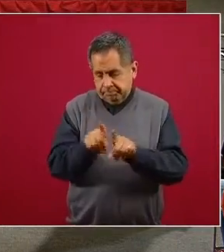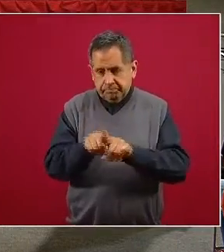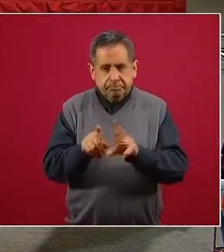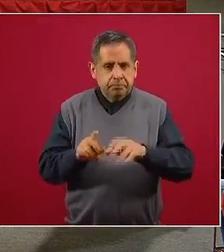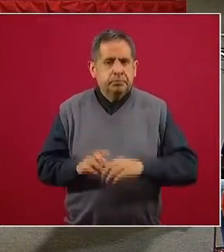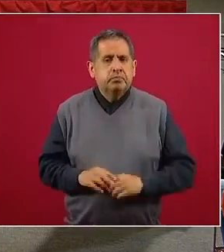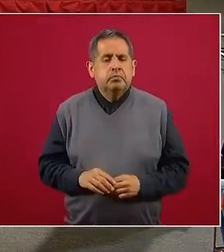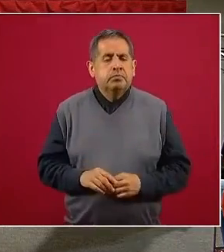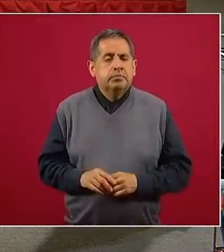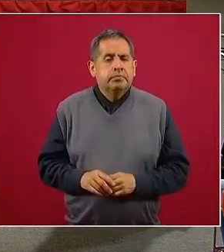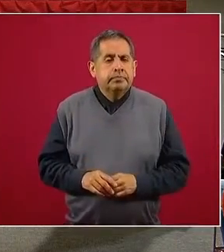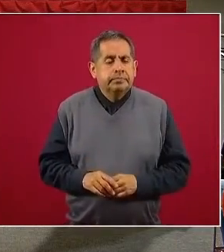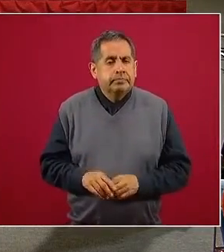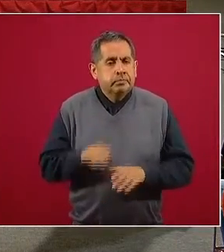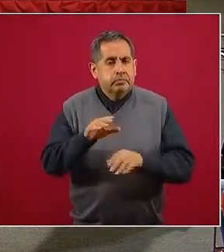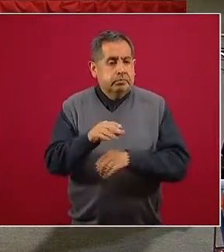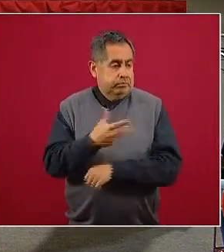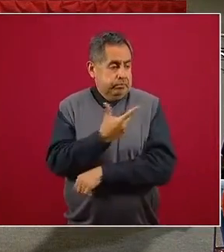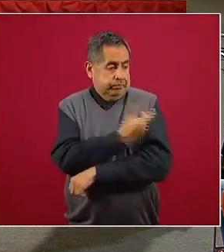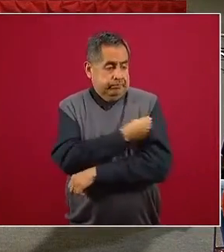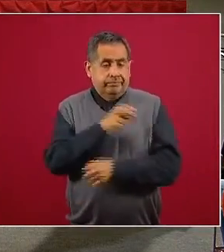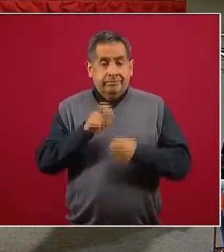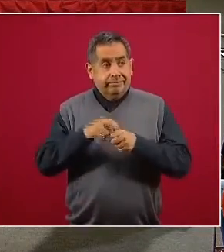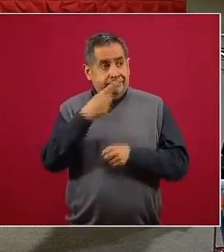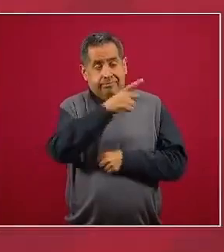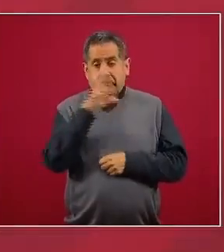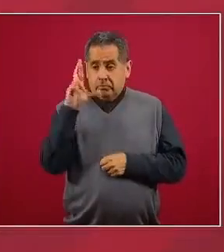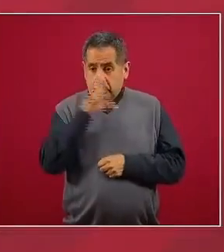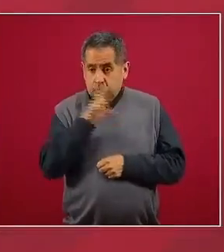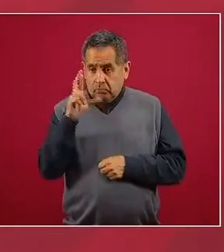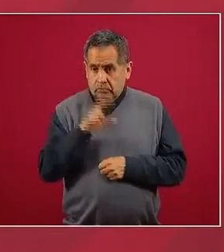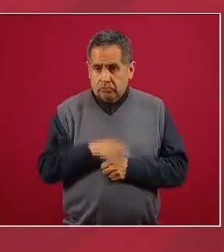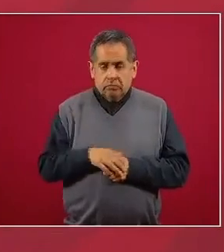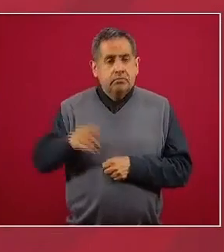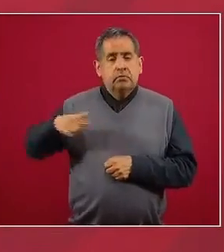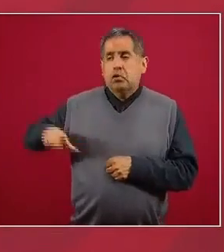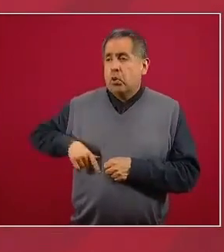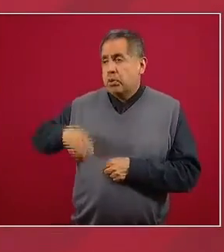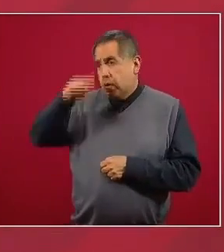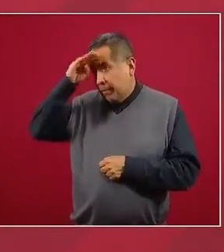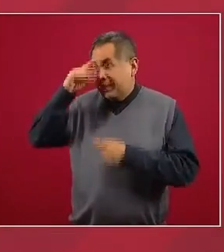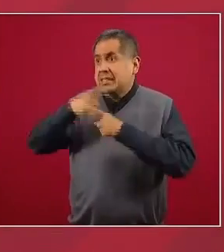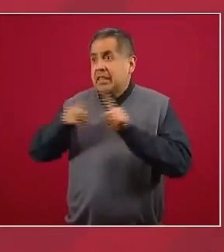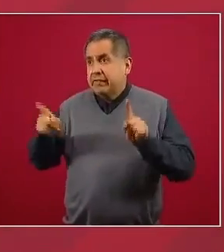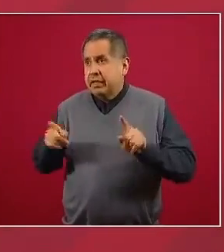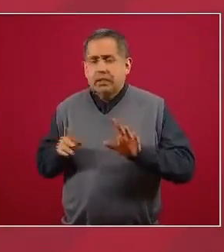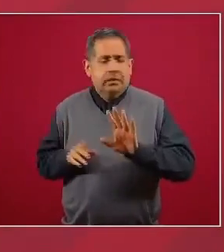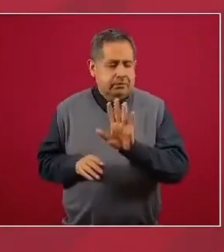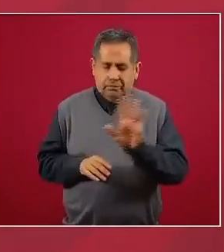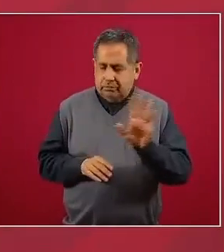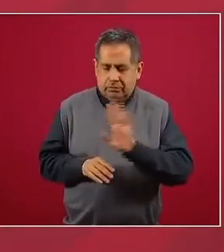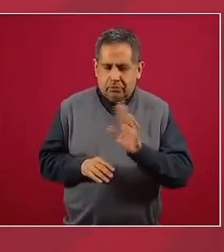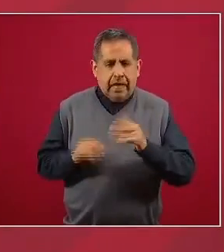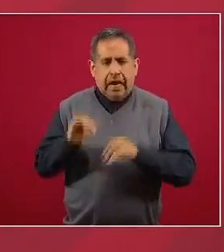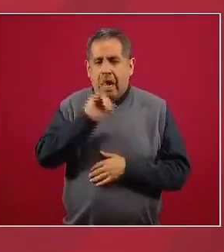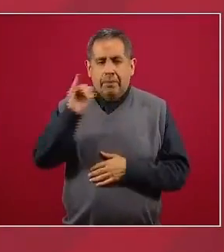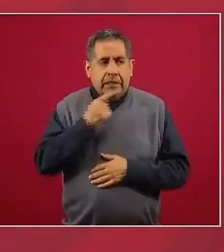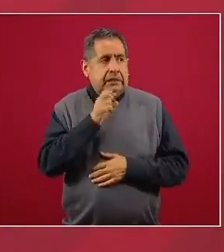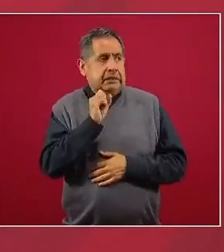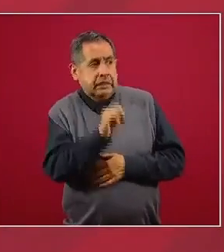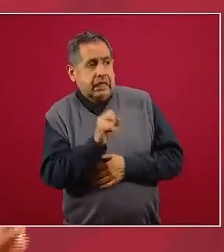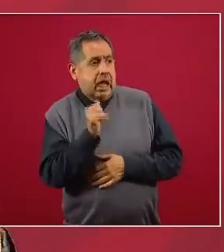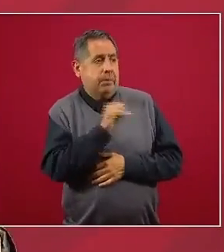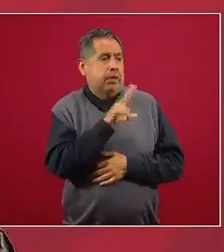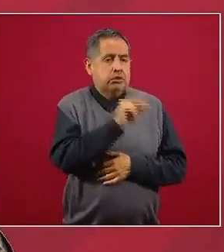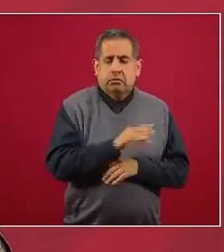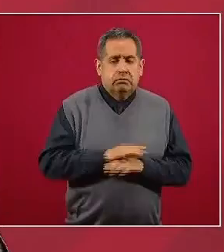Liliana. Sobre la vacuna rusa no hay un cambio de parecer, porque nunca hubo un parecer en contra o a favor. Cuando salió